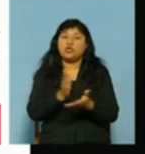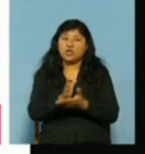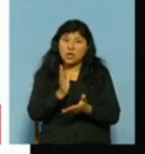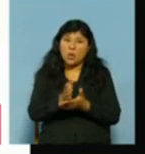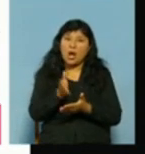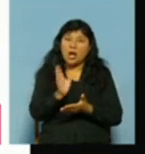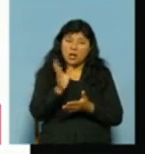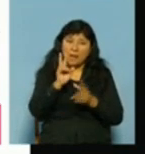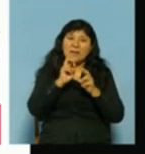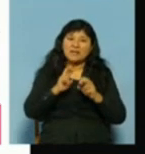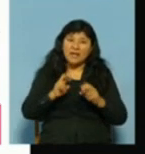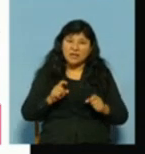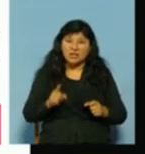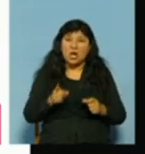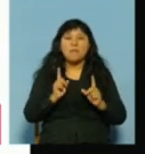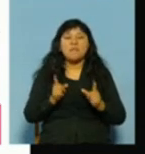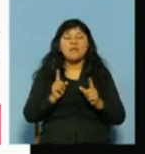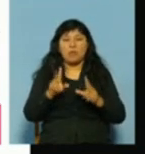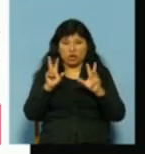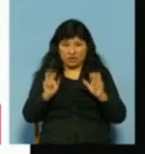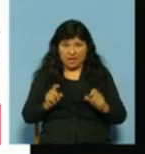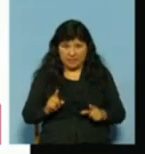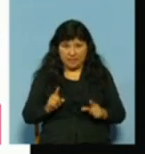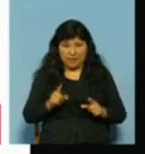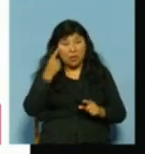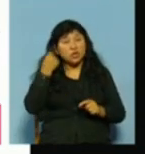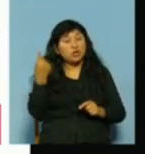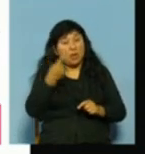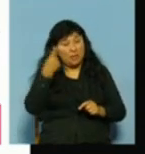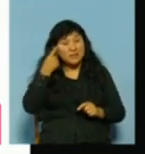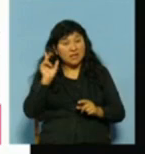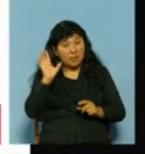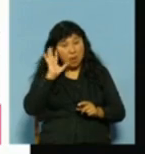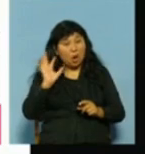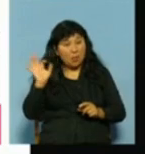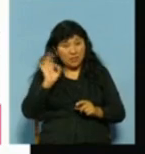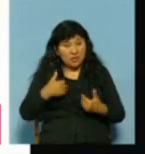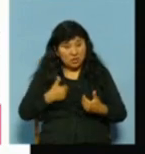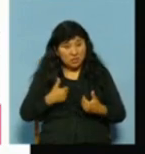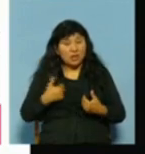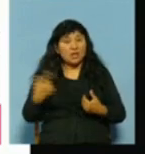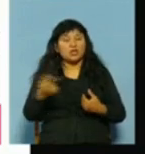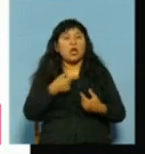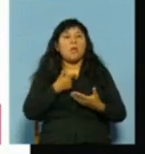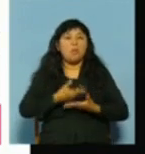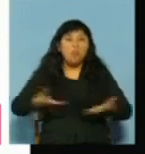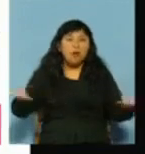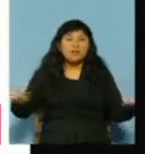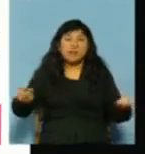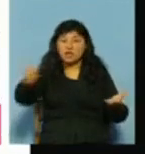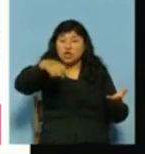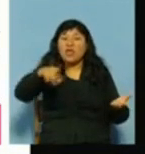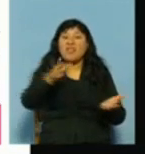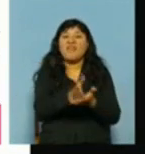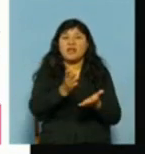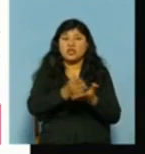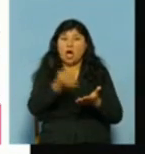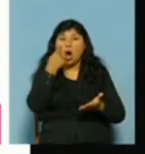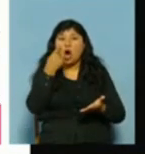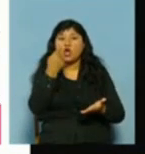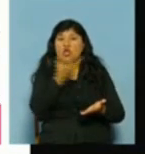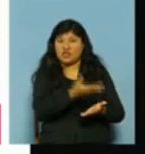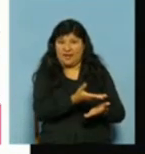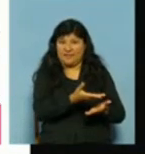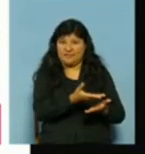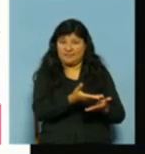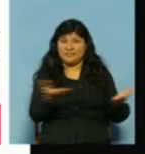la investigación de este tema porque pensamos que todo el mundo tiene derecho a conocer lo que está pasando. Vamos a continuar con la investigación. Bien,